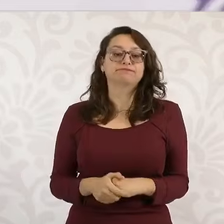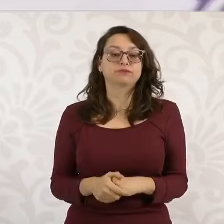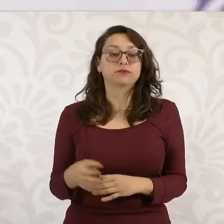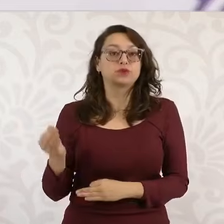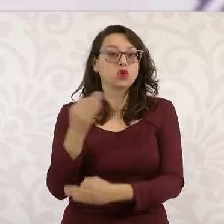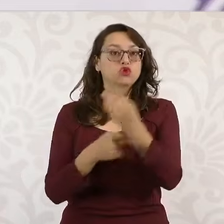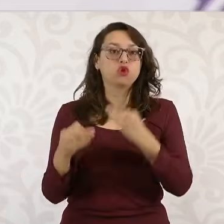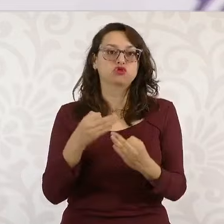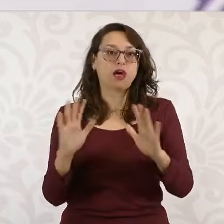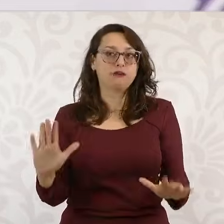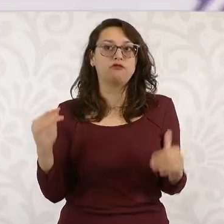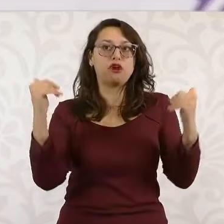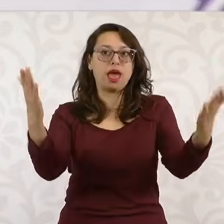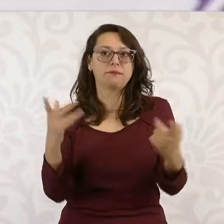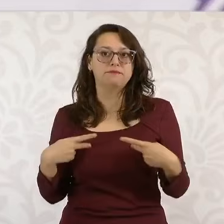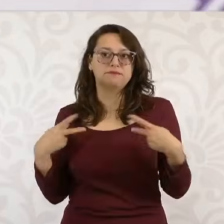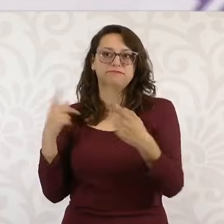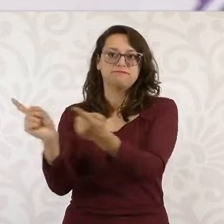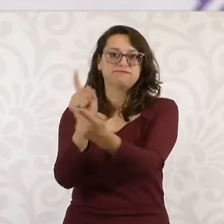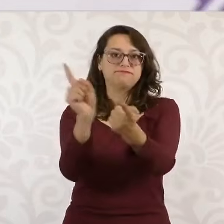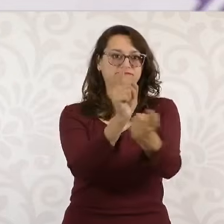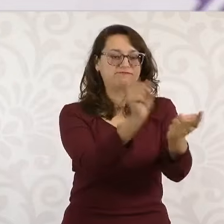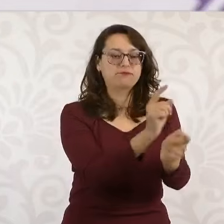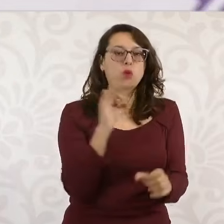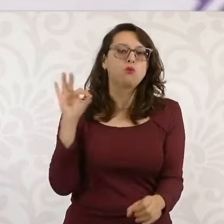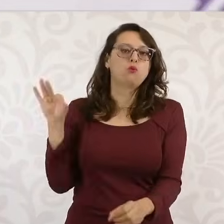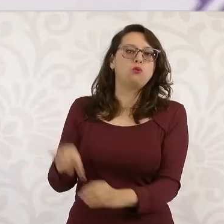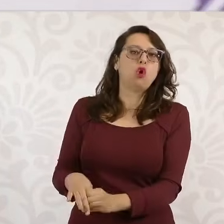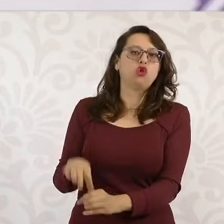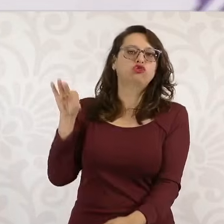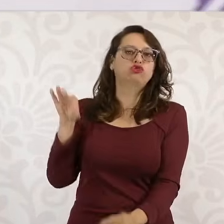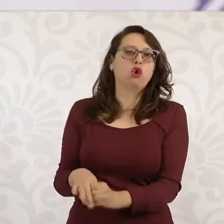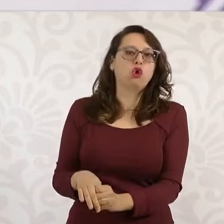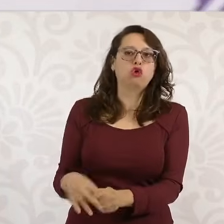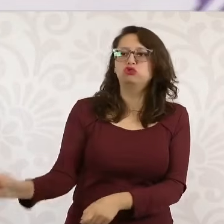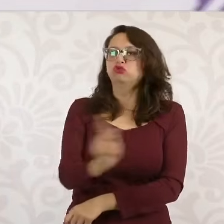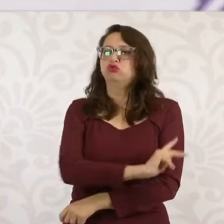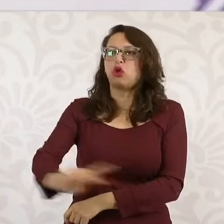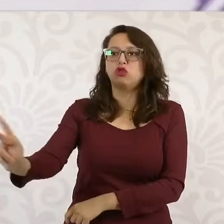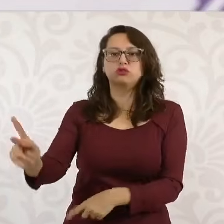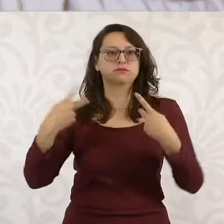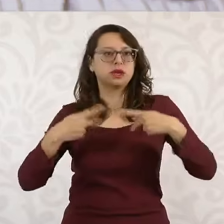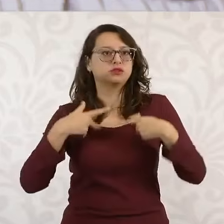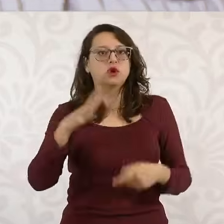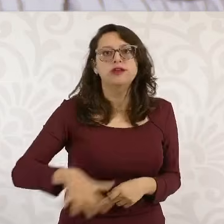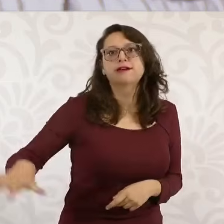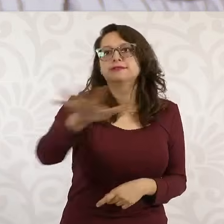Todos van a buscar su voto. Todos tienen que presentarse frente a la ciudadanía.